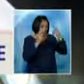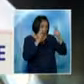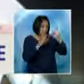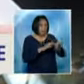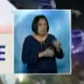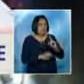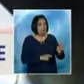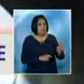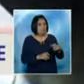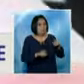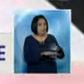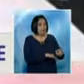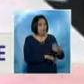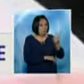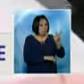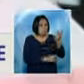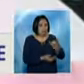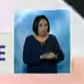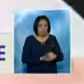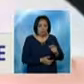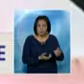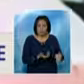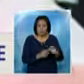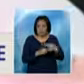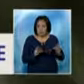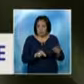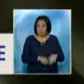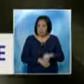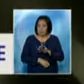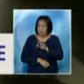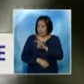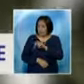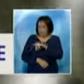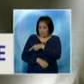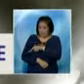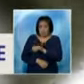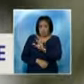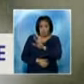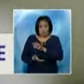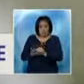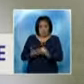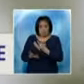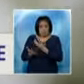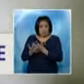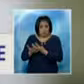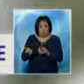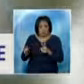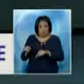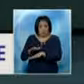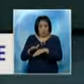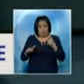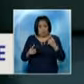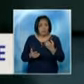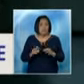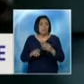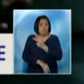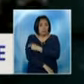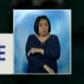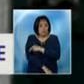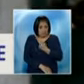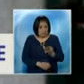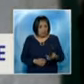vida de dos inocentes. A Fernando Ruiz le esperan 5 meses de prisión apenas salga del hospital. Mientras